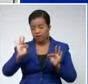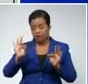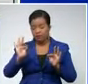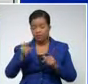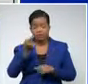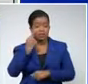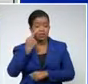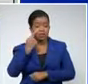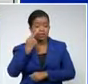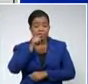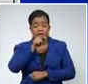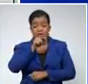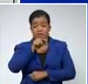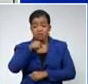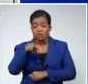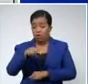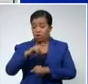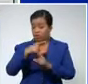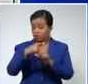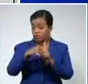12 de sus 13 municipios.